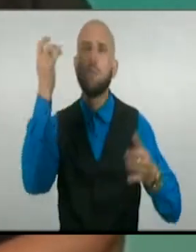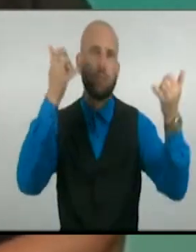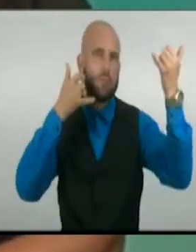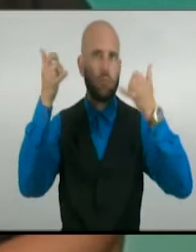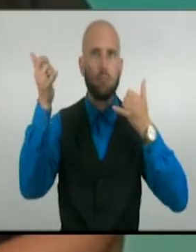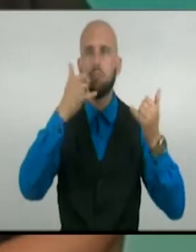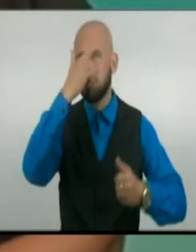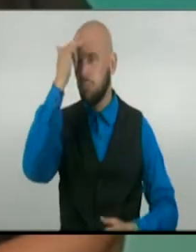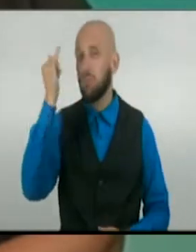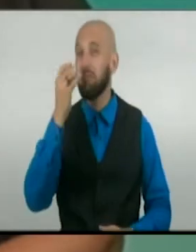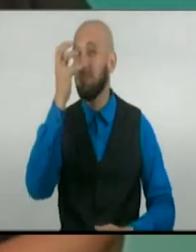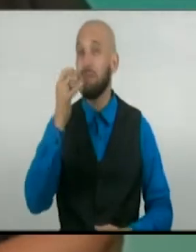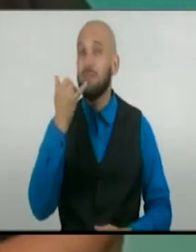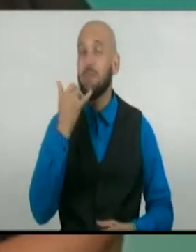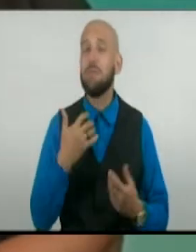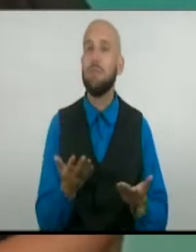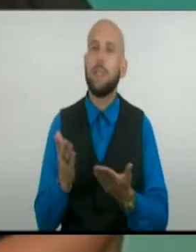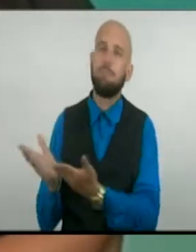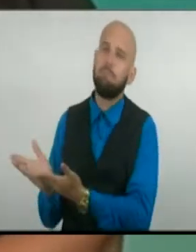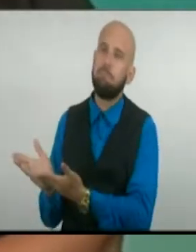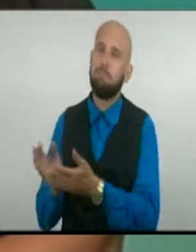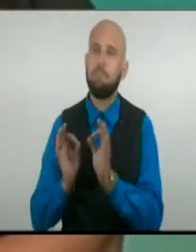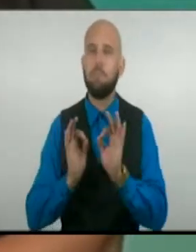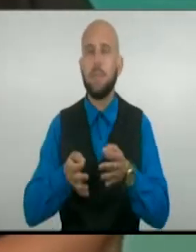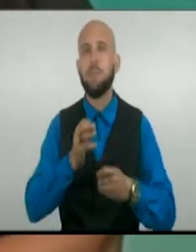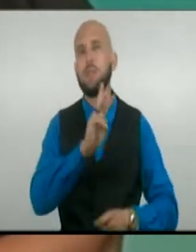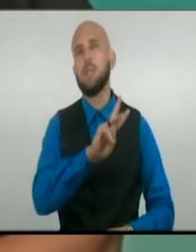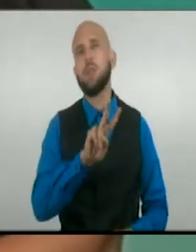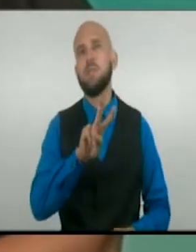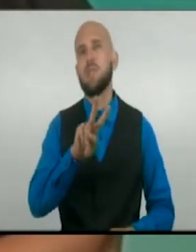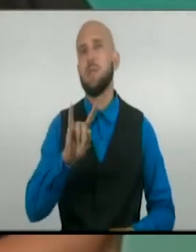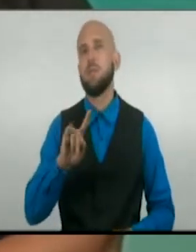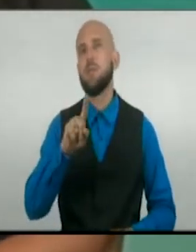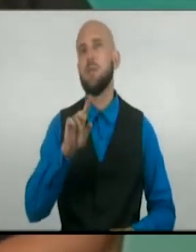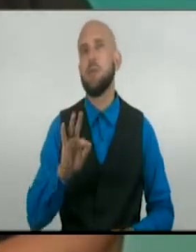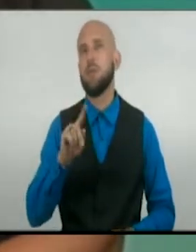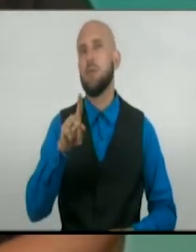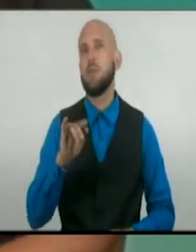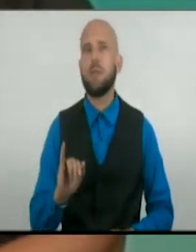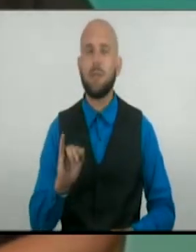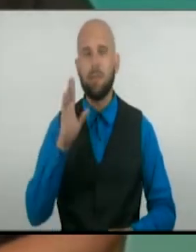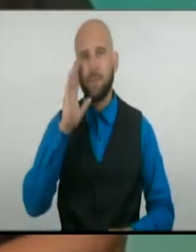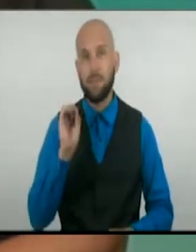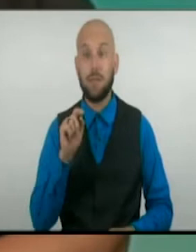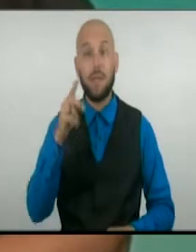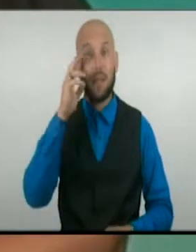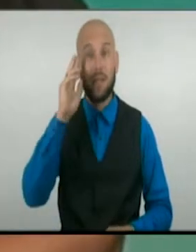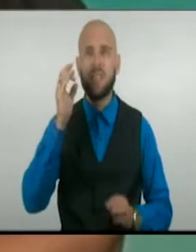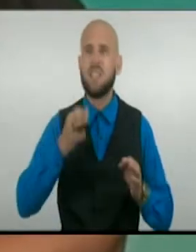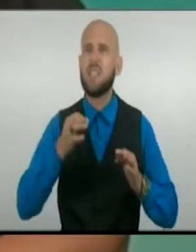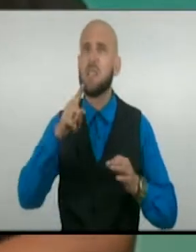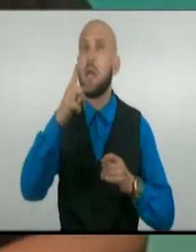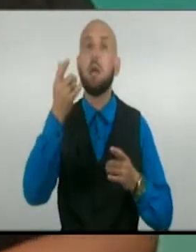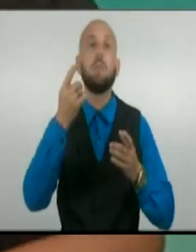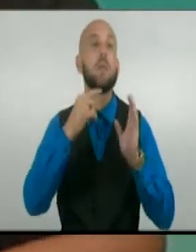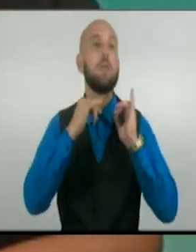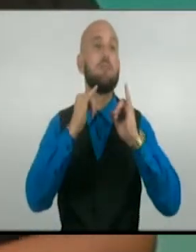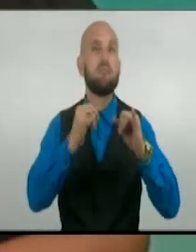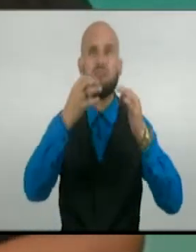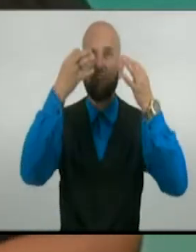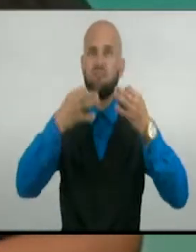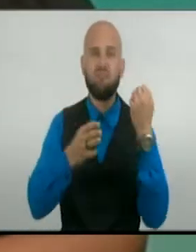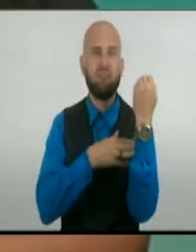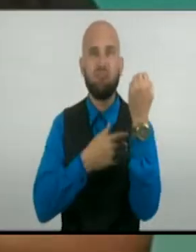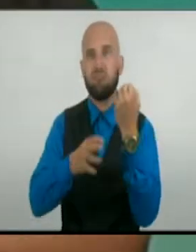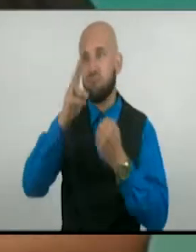colectivo mediante el 32 29 18 16 recuerde que aquí siempre tendrán información veraz y